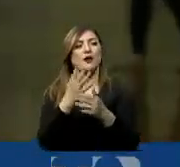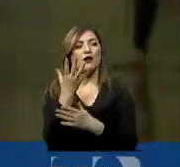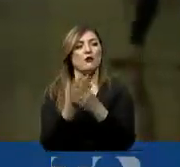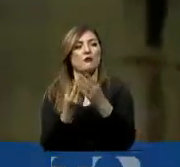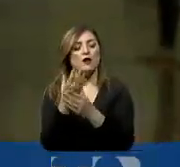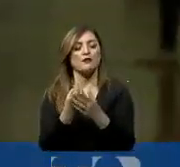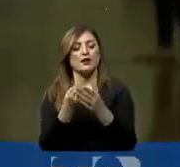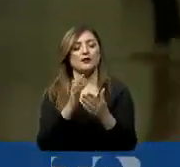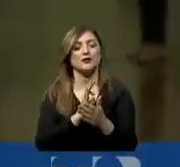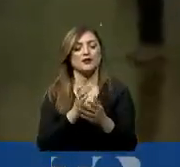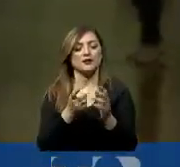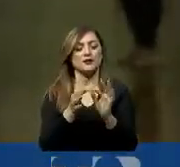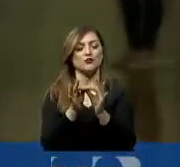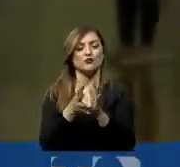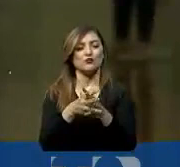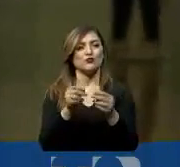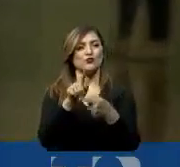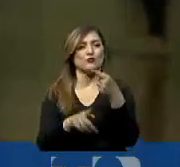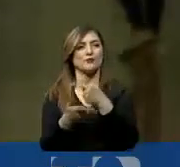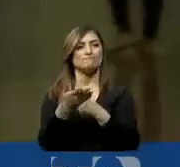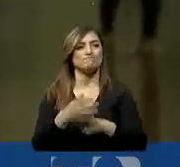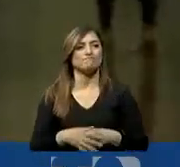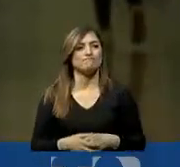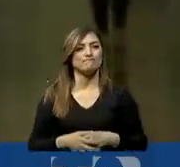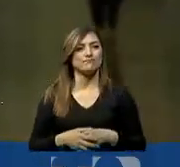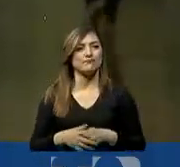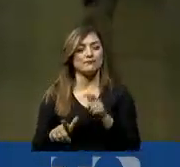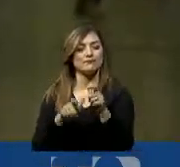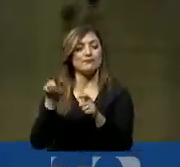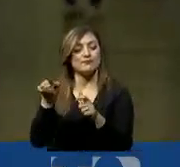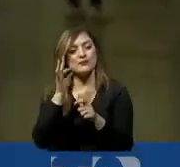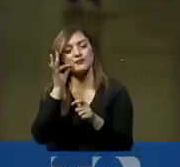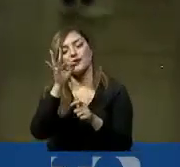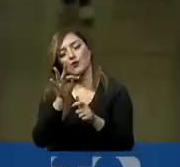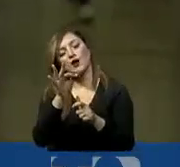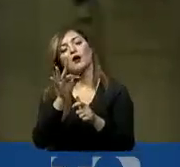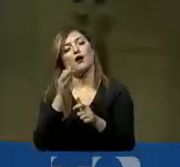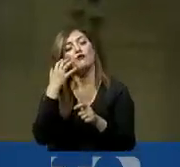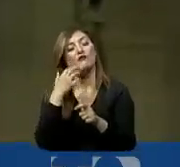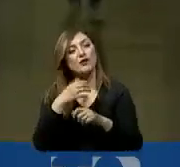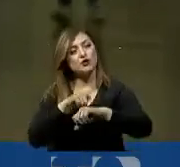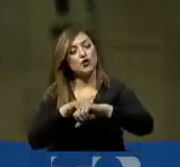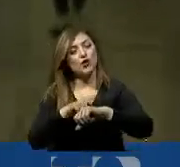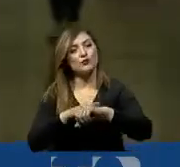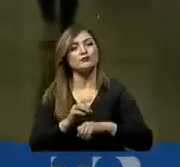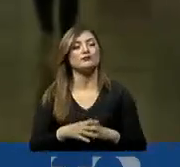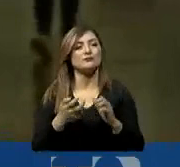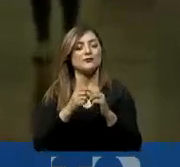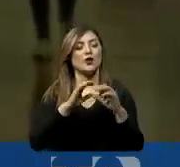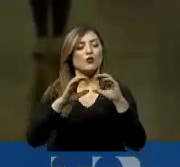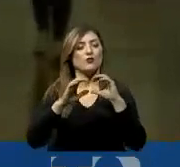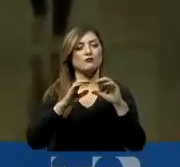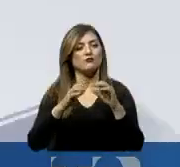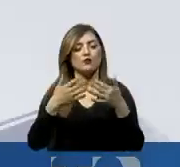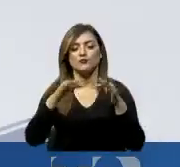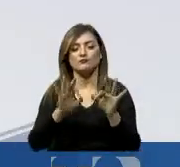pudieron solventar para que las personas de la primera sesión pudieran rendir la evaluación. Sin embargo, estas personas van a ser reprogramadas en fecha y hora que nosotros le vamos a estar comunicando por los